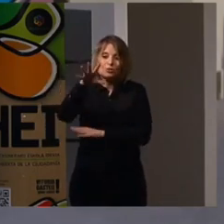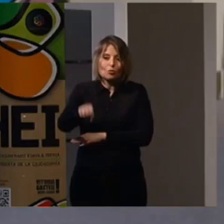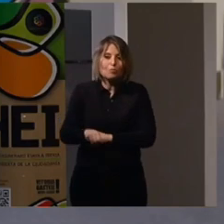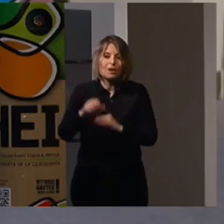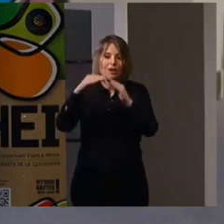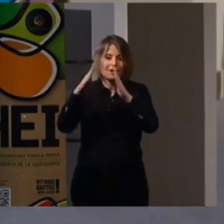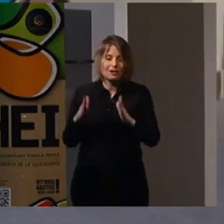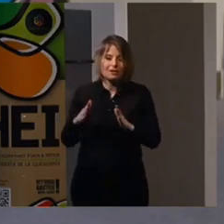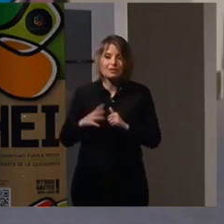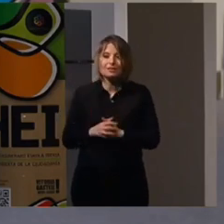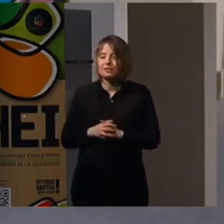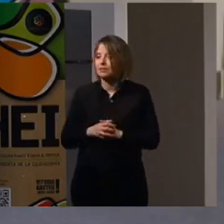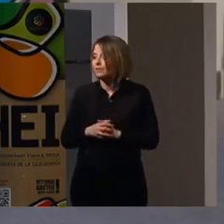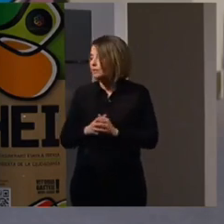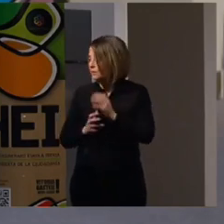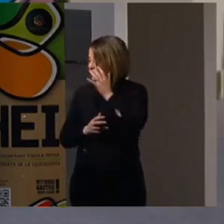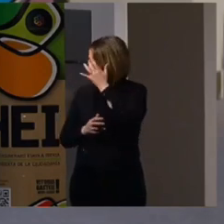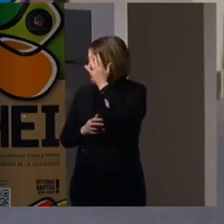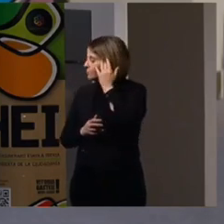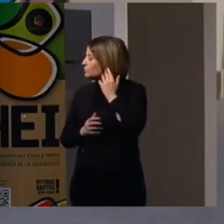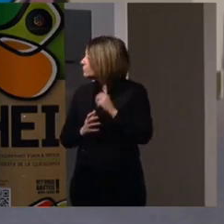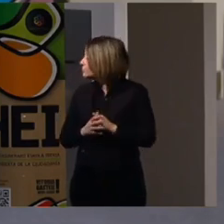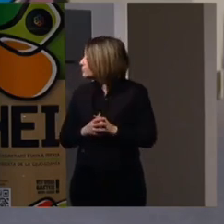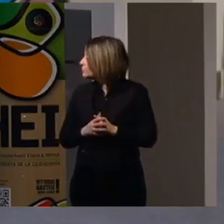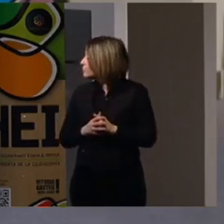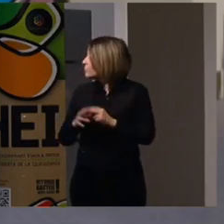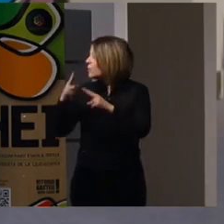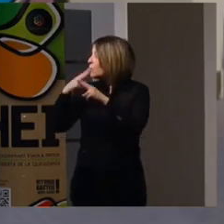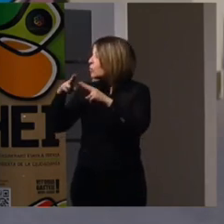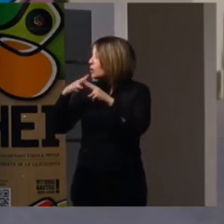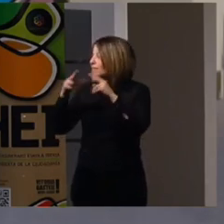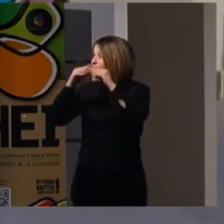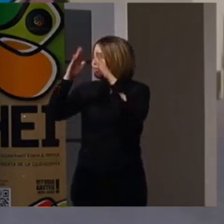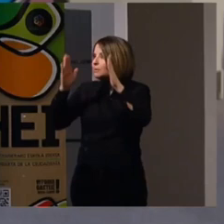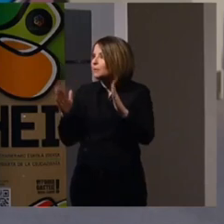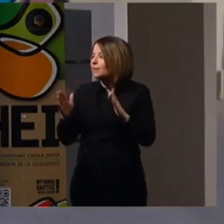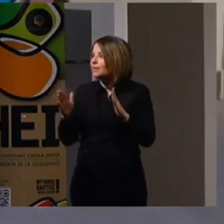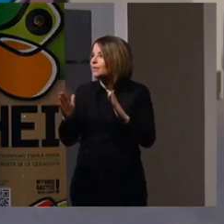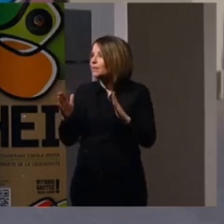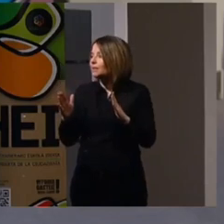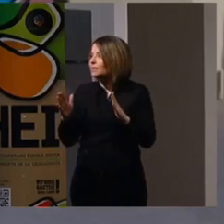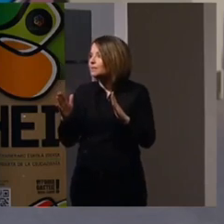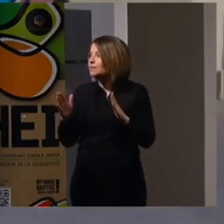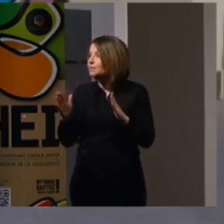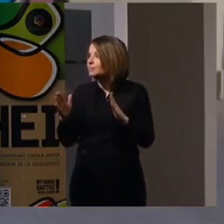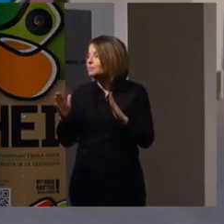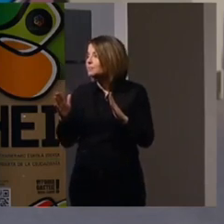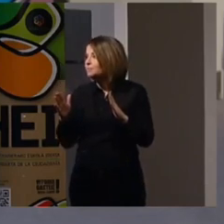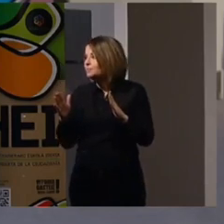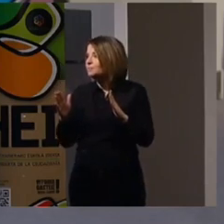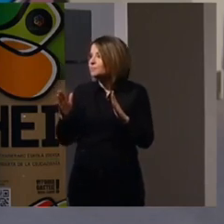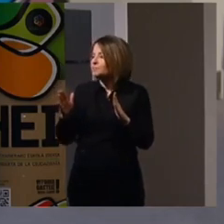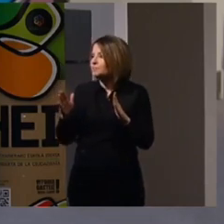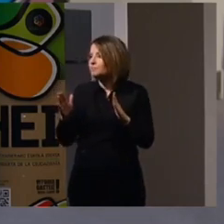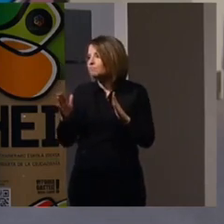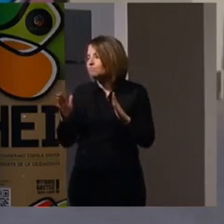acceder a comprar, ¿no? Claro, las políticas de vivienda son... O sea,